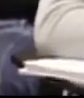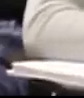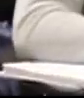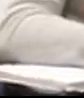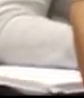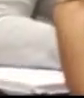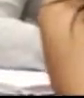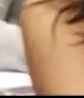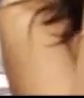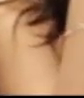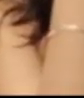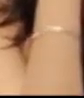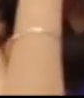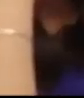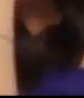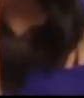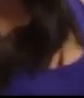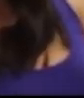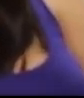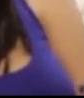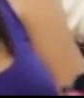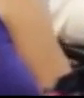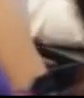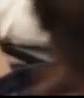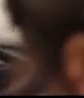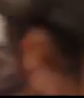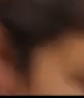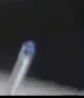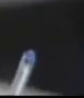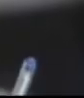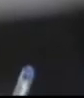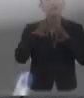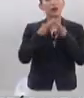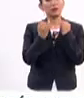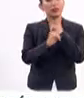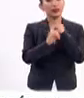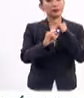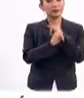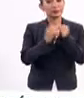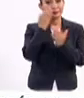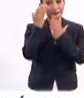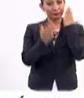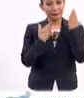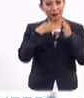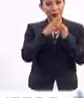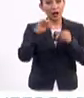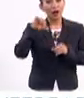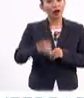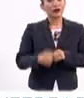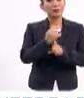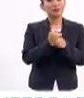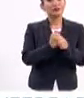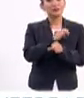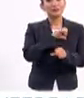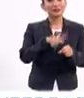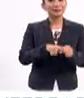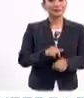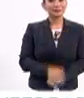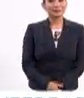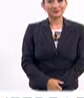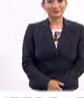Hoy, jueves 7 de marzo en Interfaz, ¿sabes qué es la educación en modalidad abierta y a distancia? Te lo contamos en nuestro reportaje del